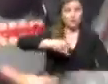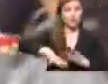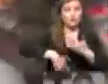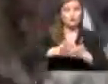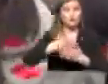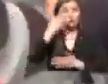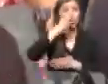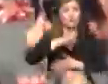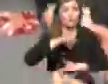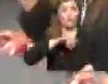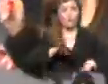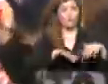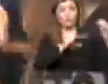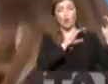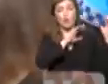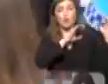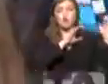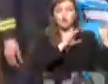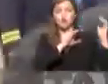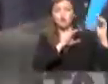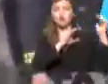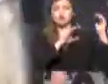de la procesión del Santísimo.